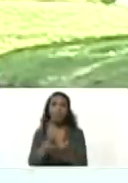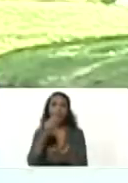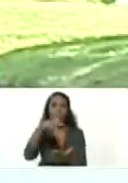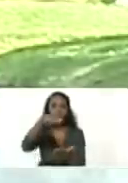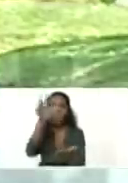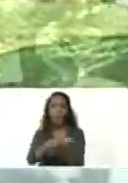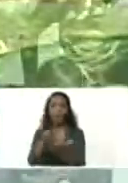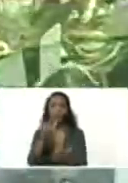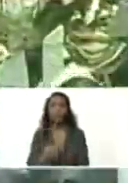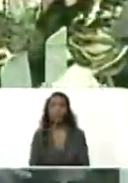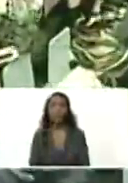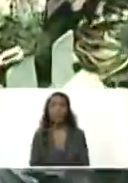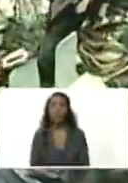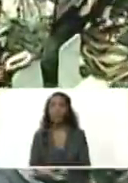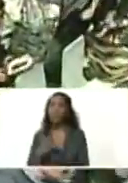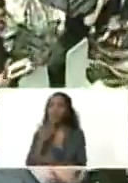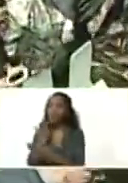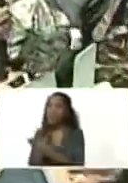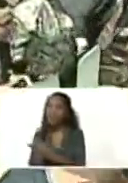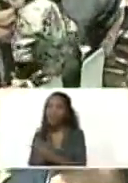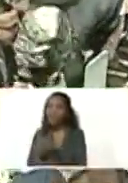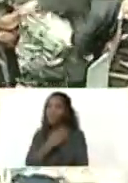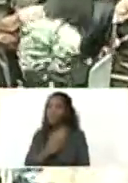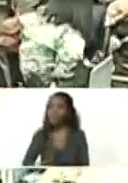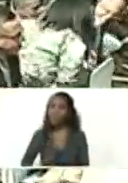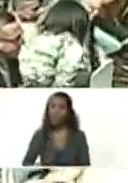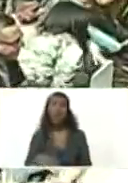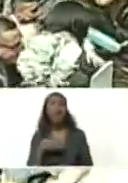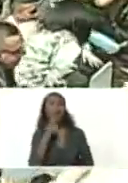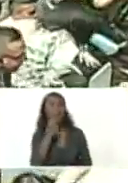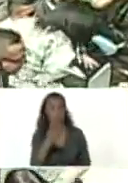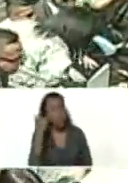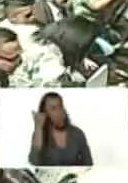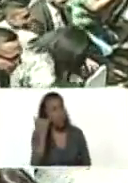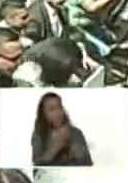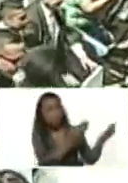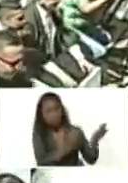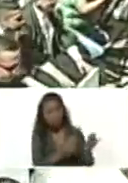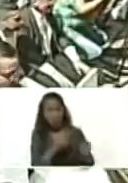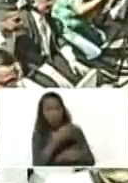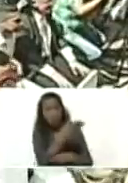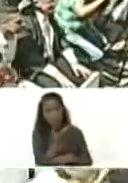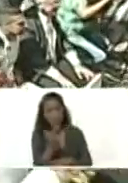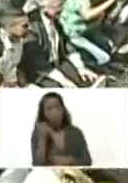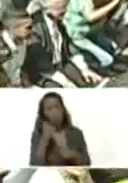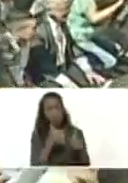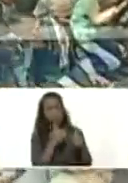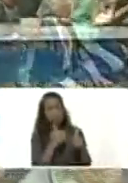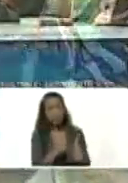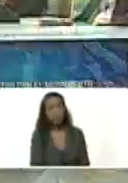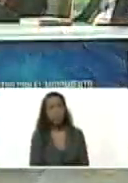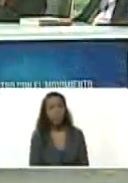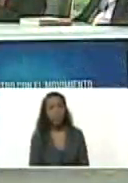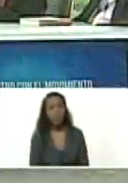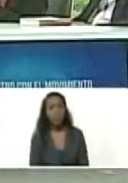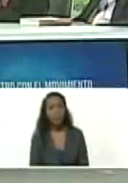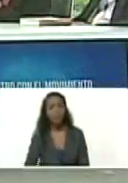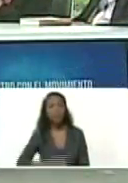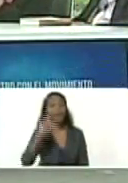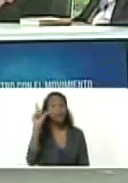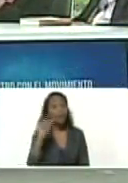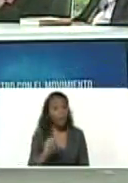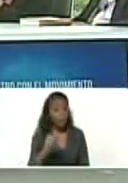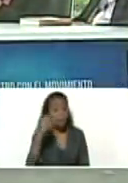Gracias, presidente. Excelente. Qué buenas ideas traen ustedes, man. Qué buenas ideas. También,